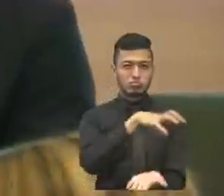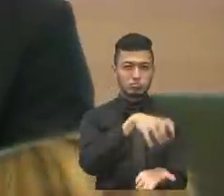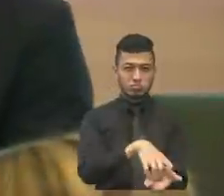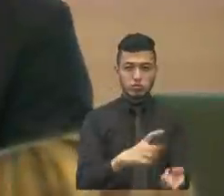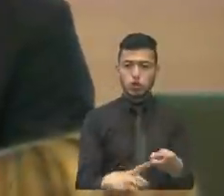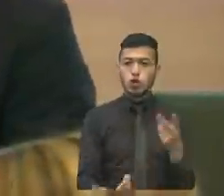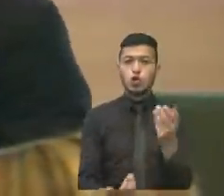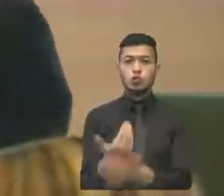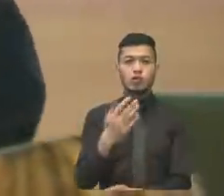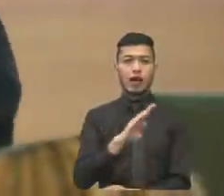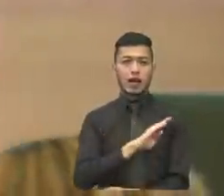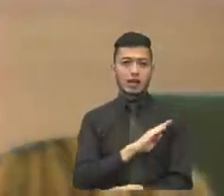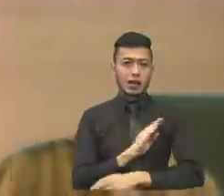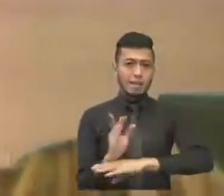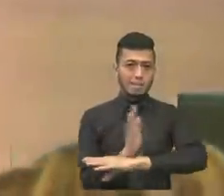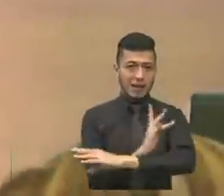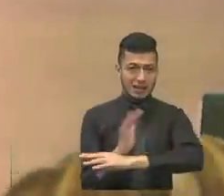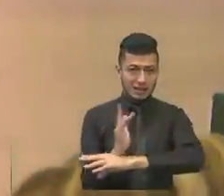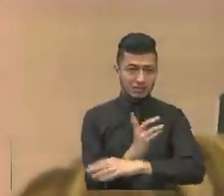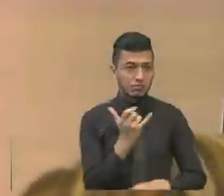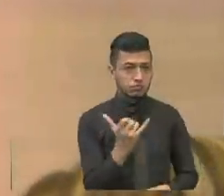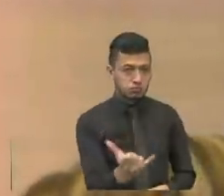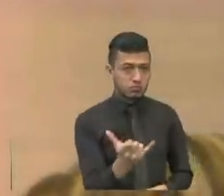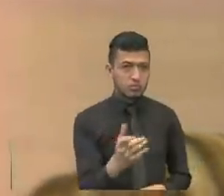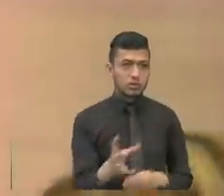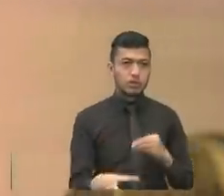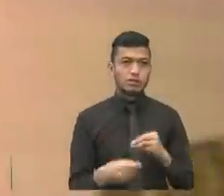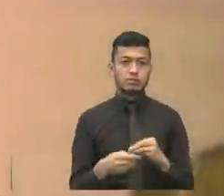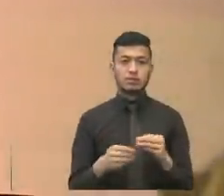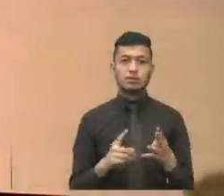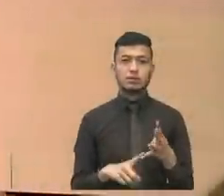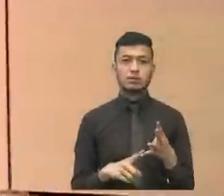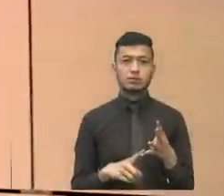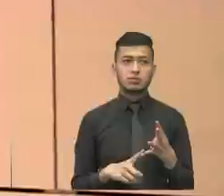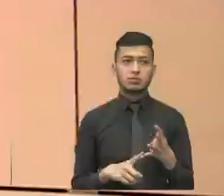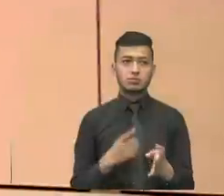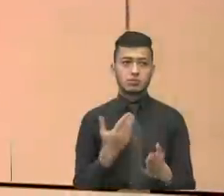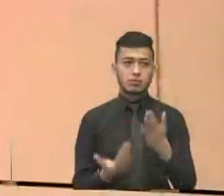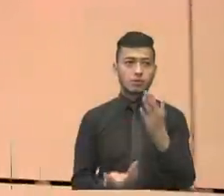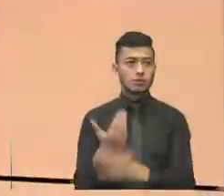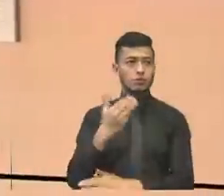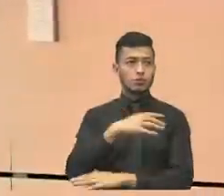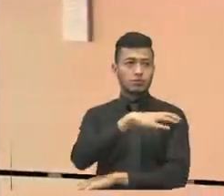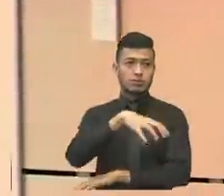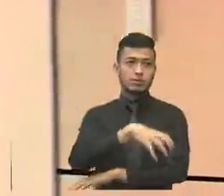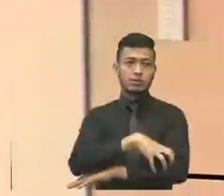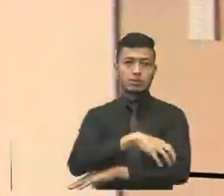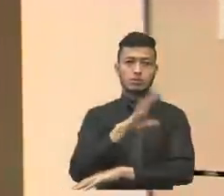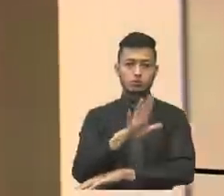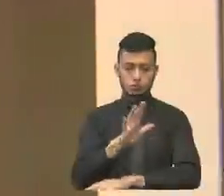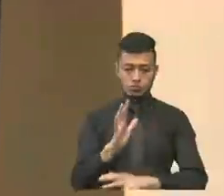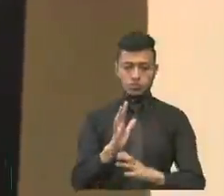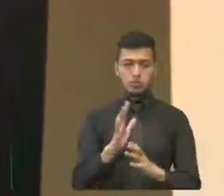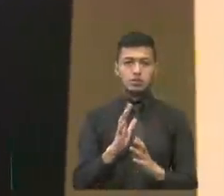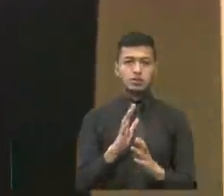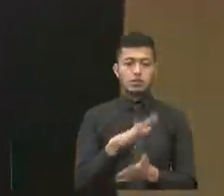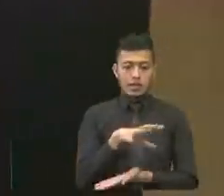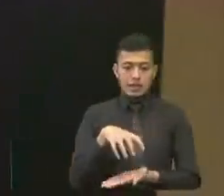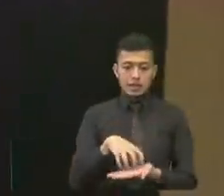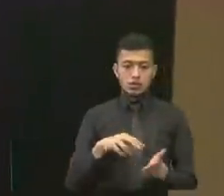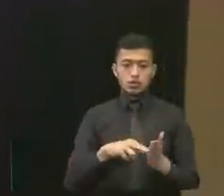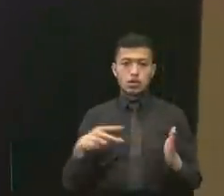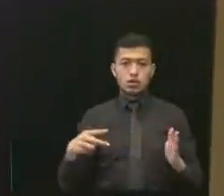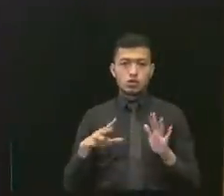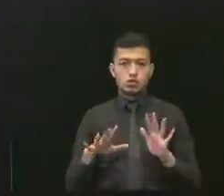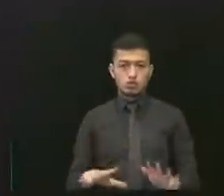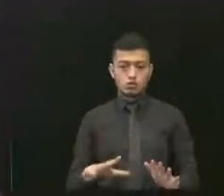Mártires, está la nueva sede del Centro Tecnológico del